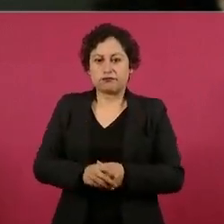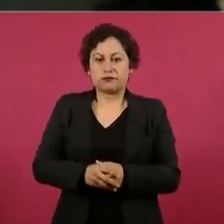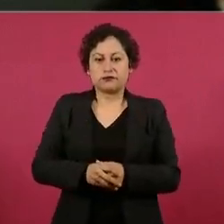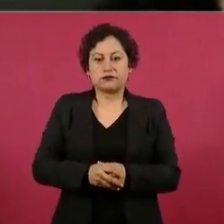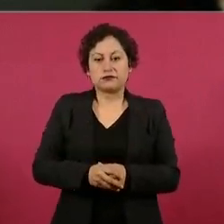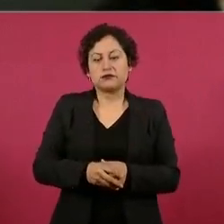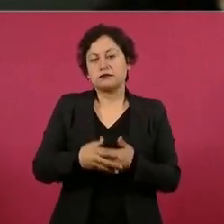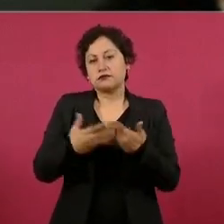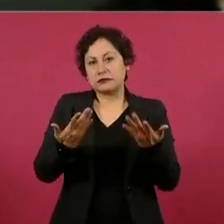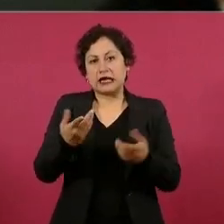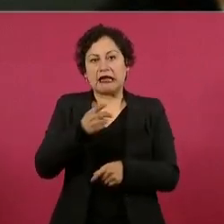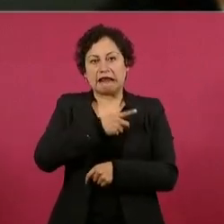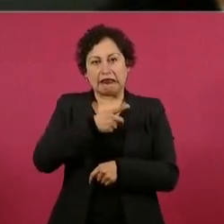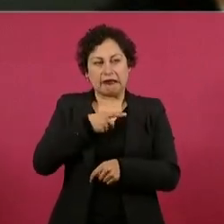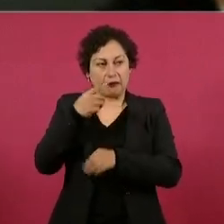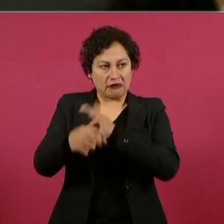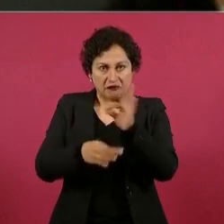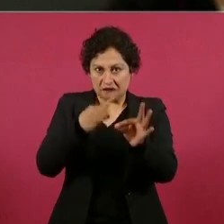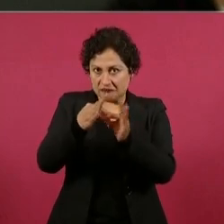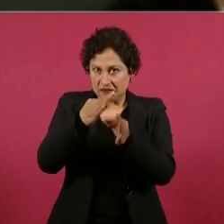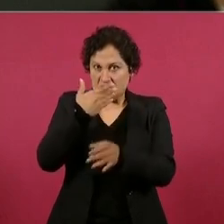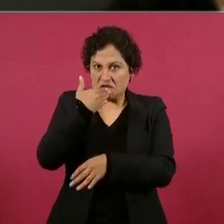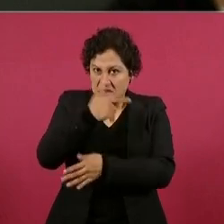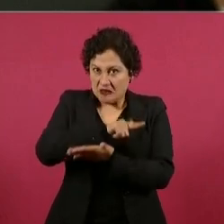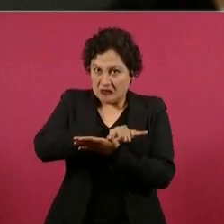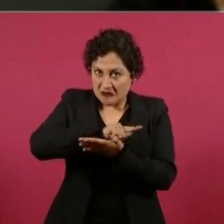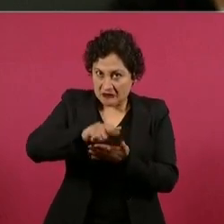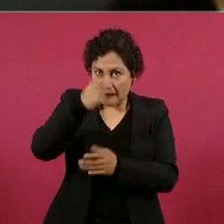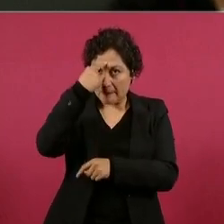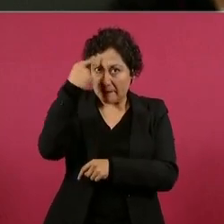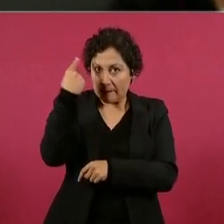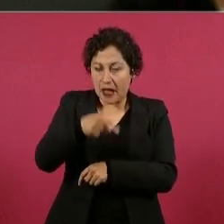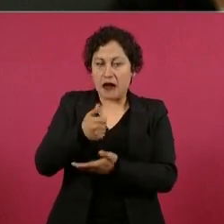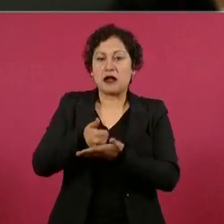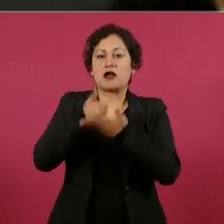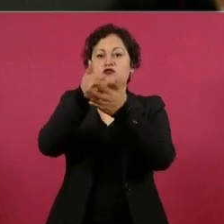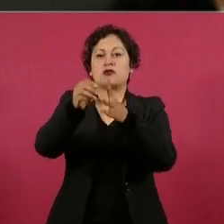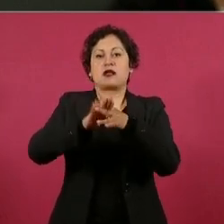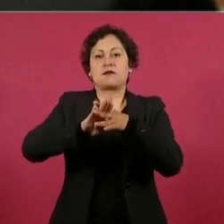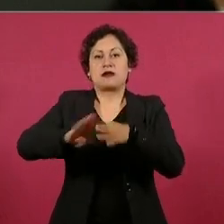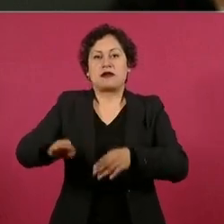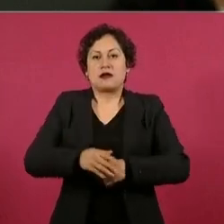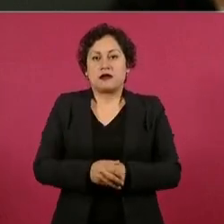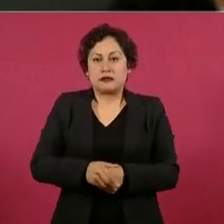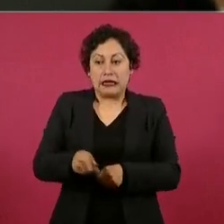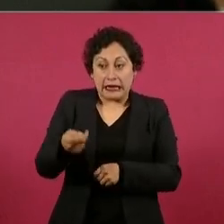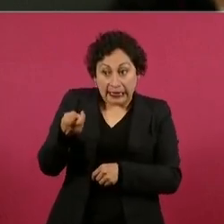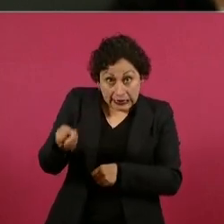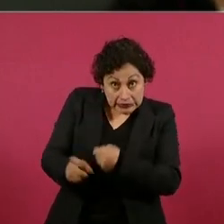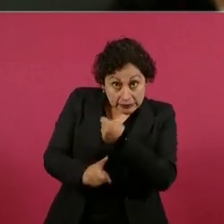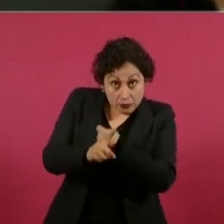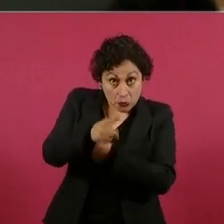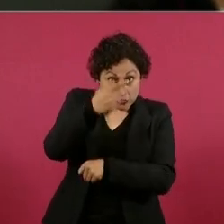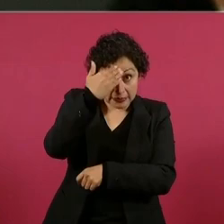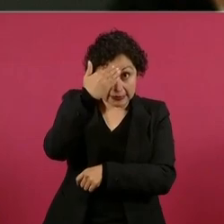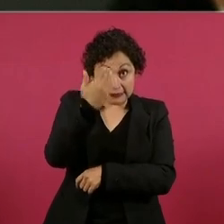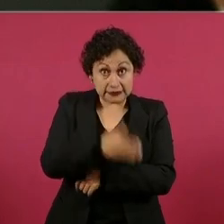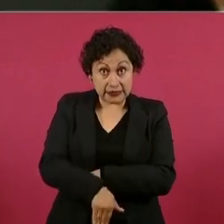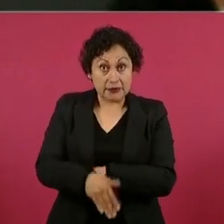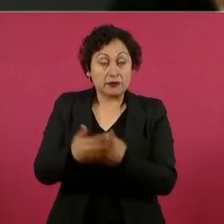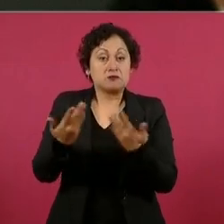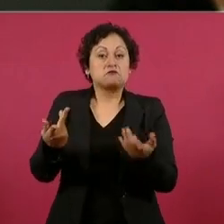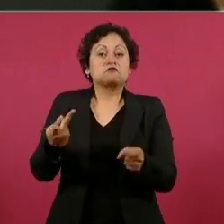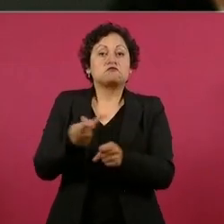su como debe ser, que ayude verdaderamente al migrante. ¿Usted tiene conocimiento de esta situación, presidente? ¿Se harán